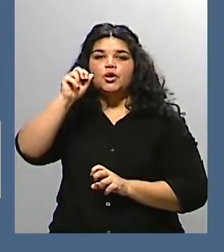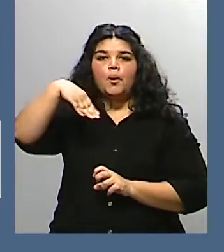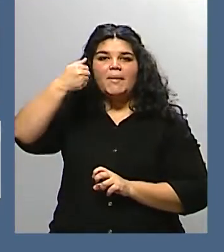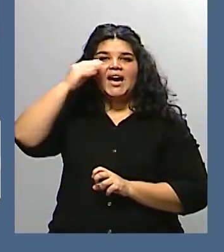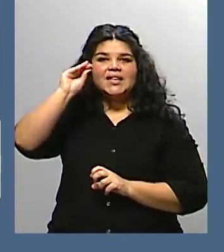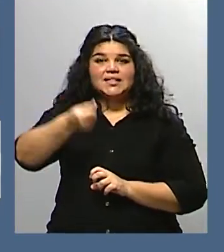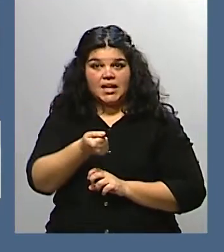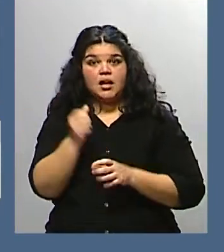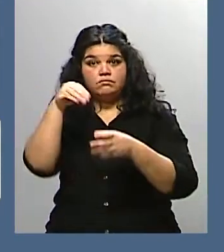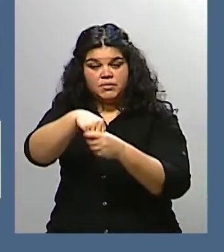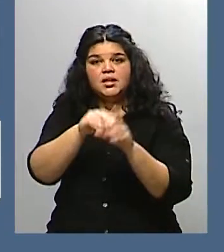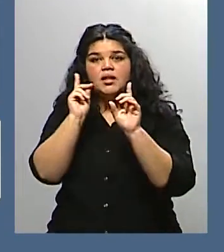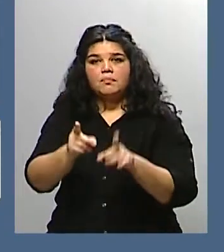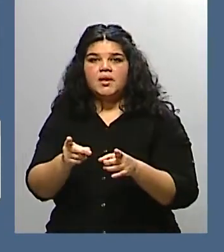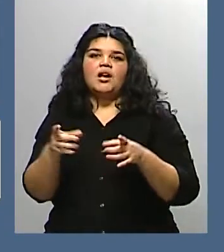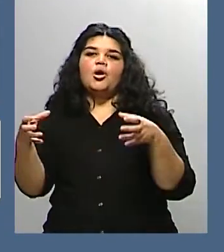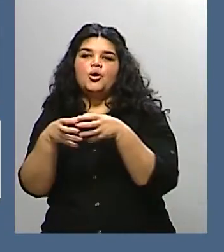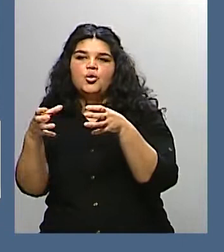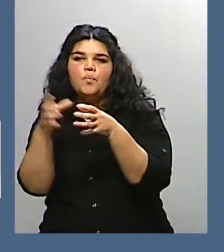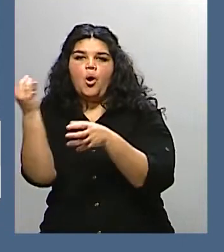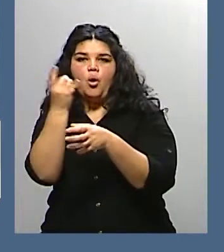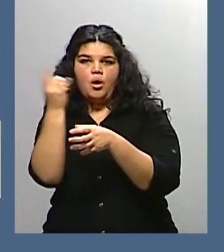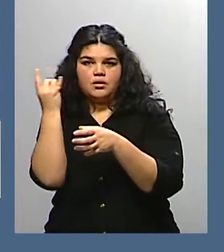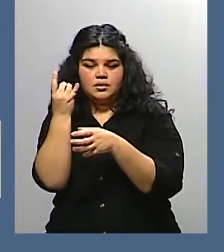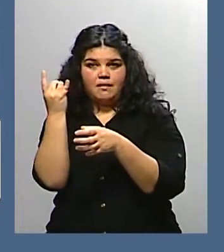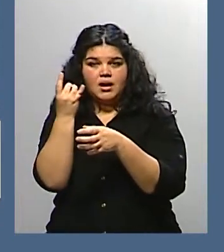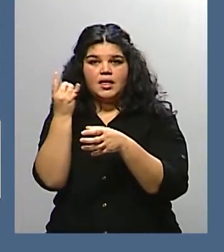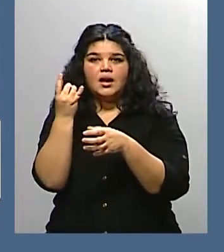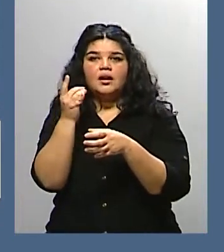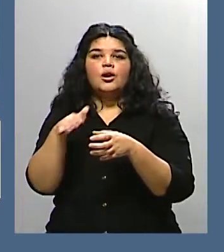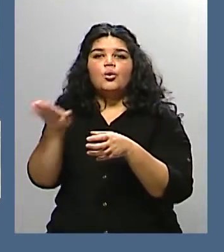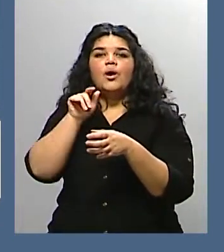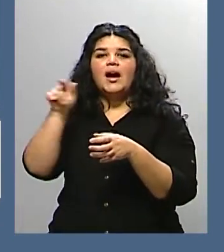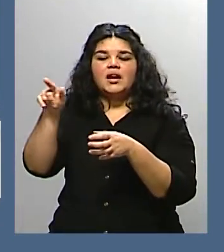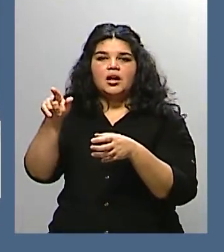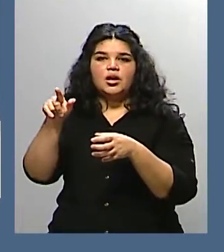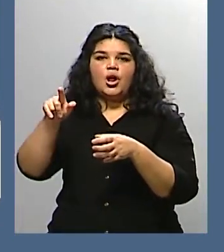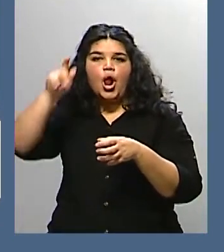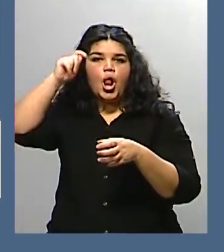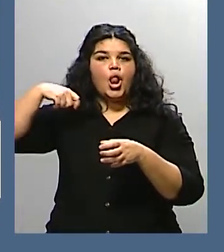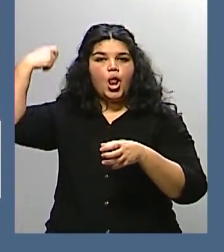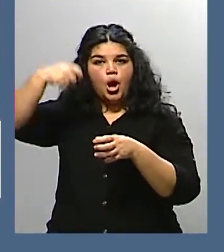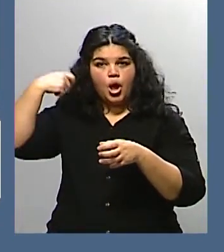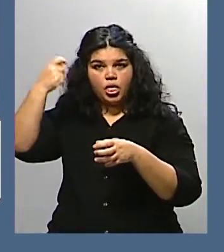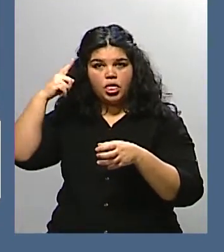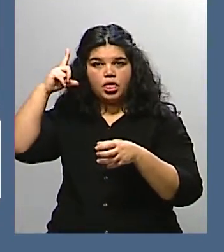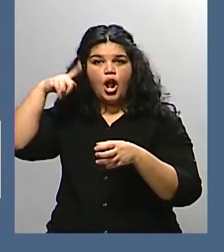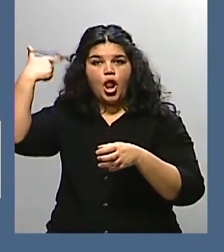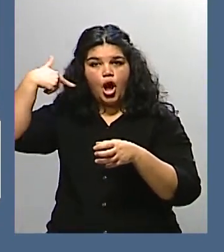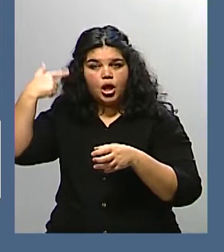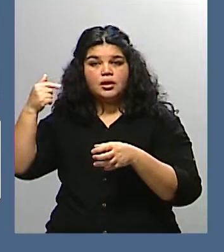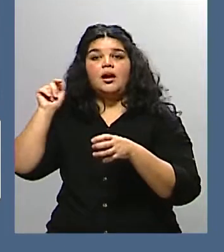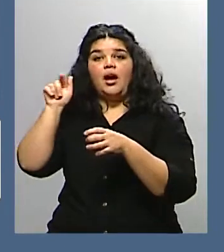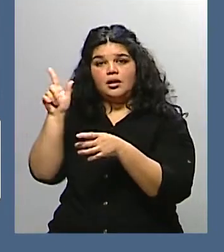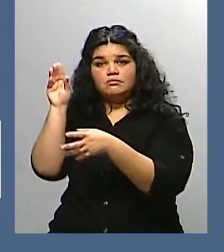Tadeo Lozano, maestría en Ciencias Ambientales de la Universidad de Greenwich en Londres, Reino Unido, y doctorado en Zoología la